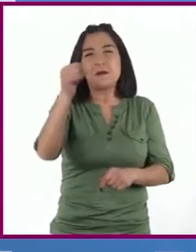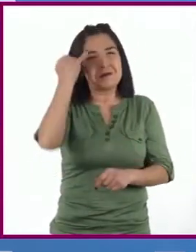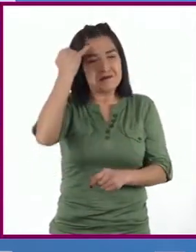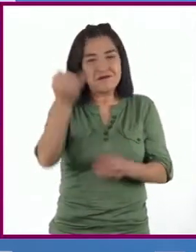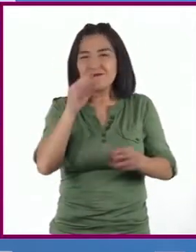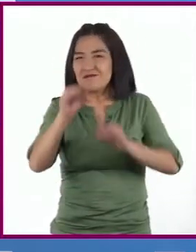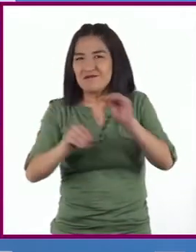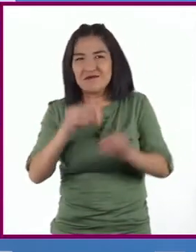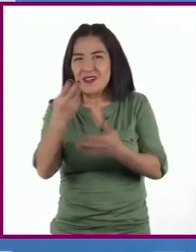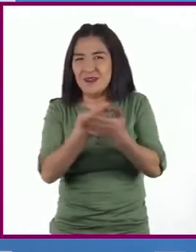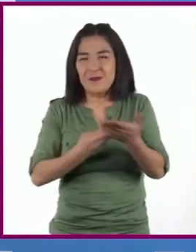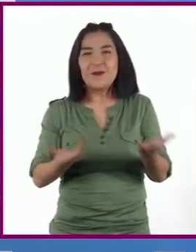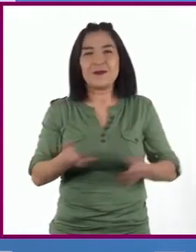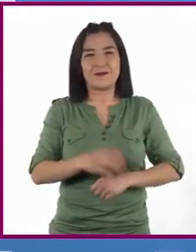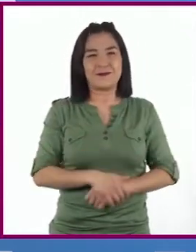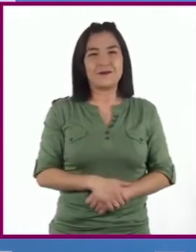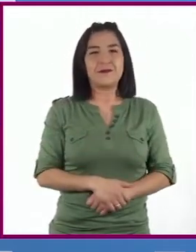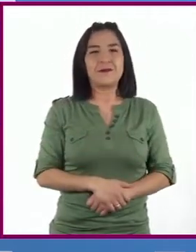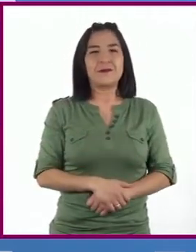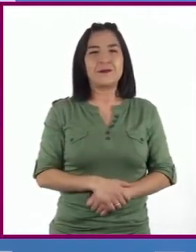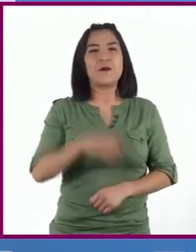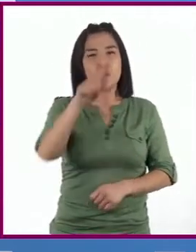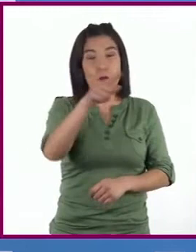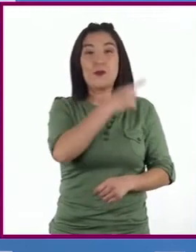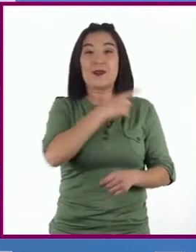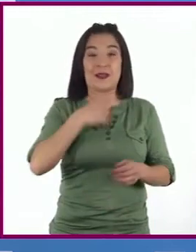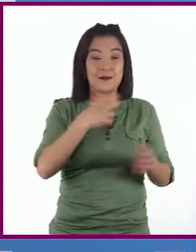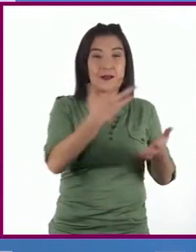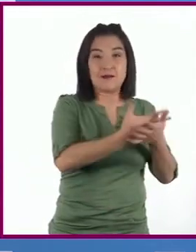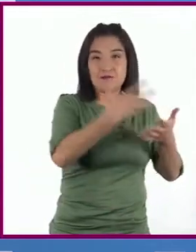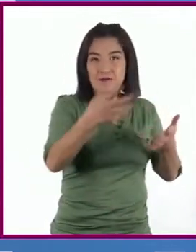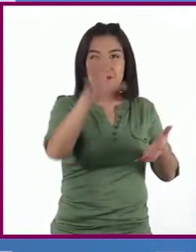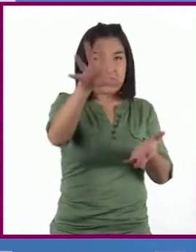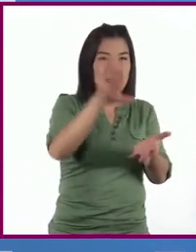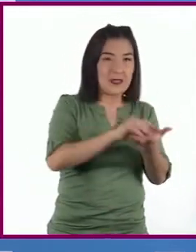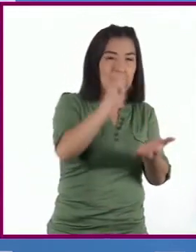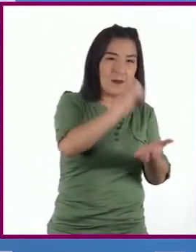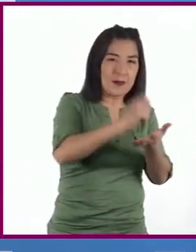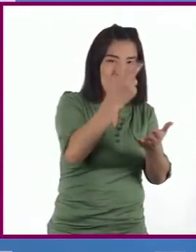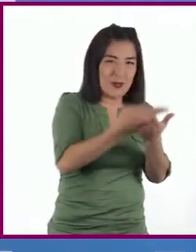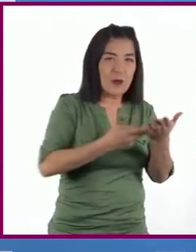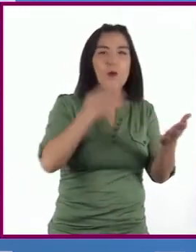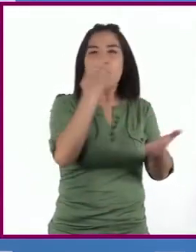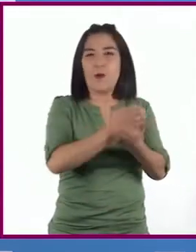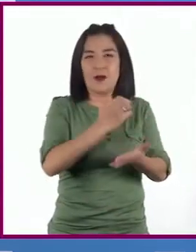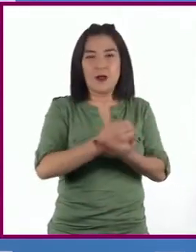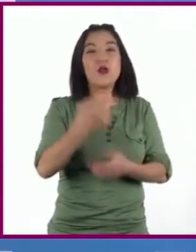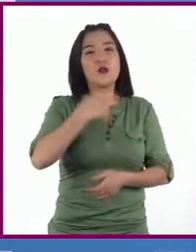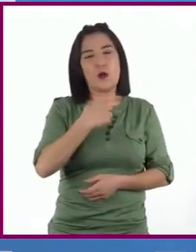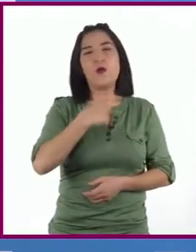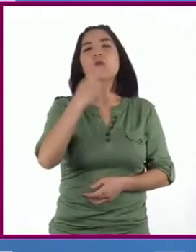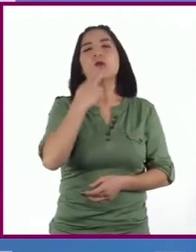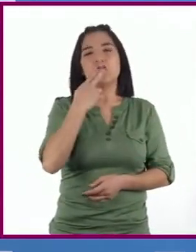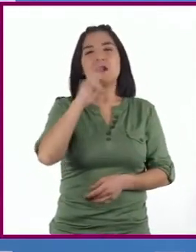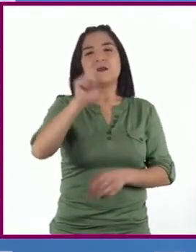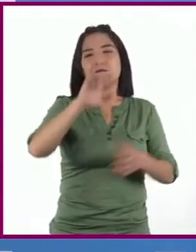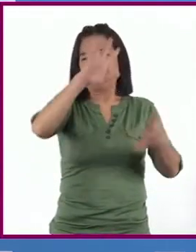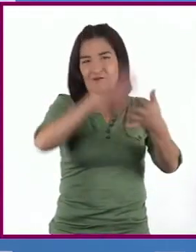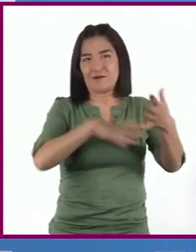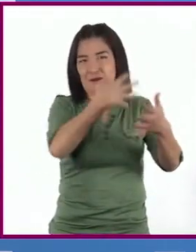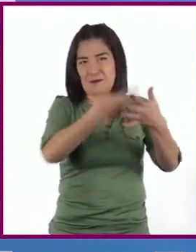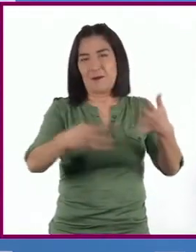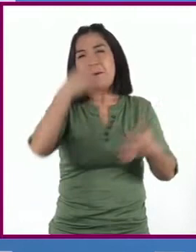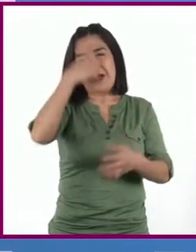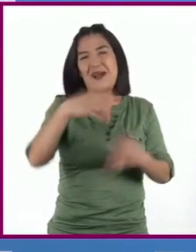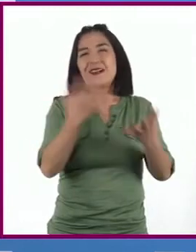realizarlo? Trata de plasmarlo en tu cuaderno. Yo voy a utilizar el plano cartesiano para hacer